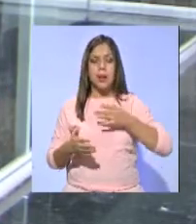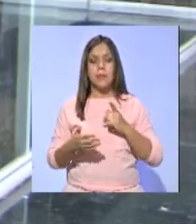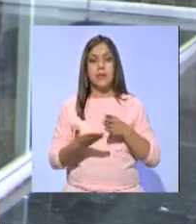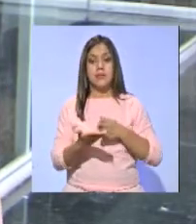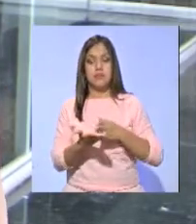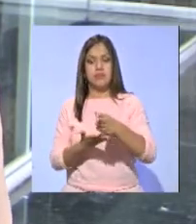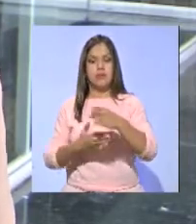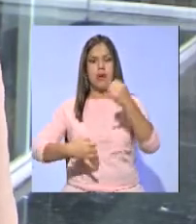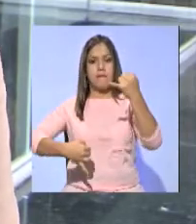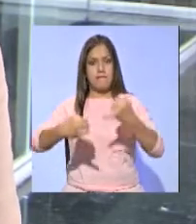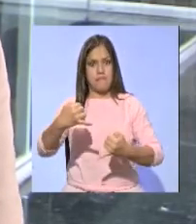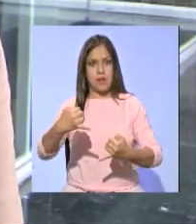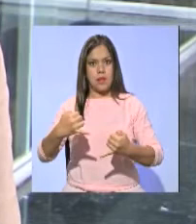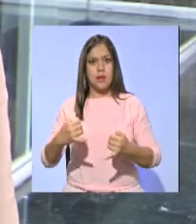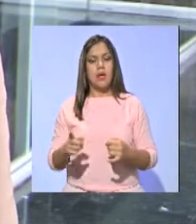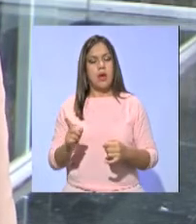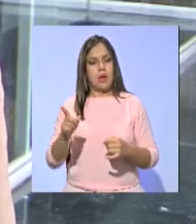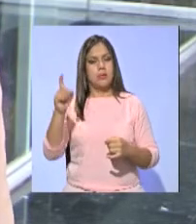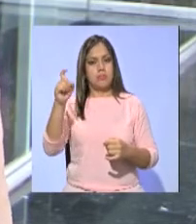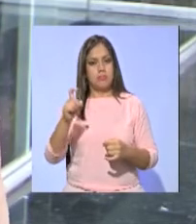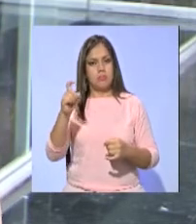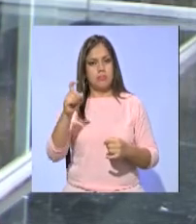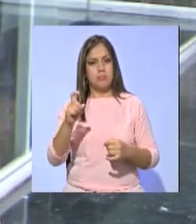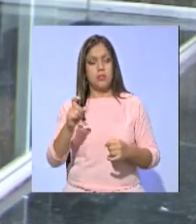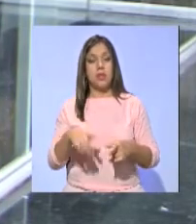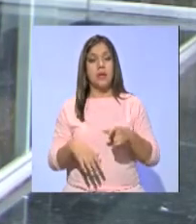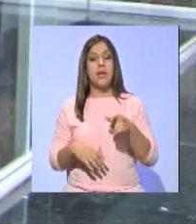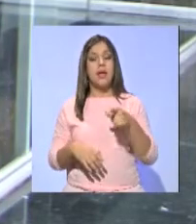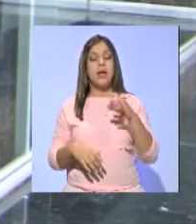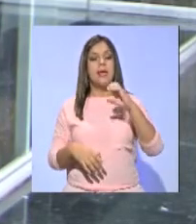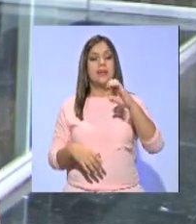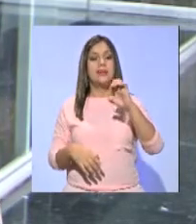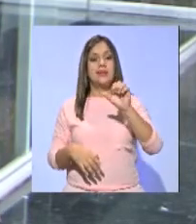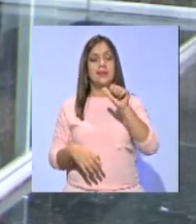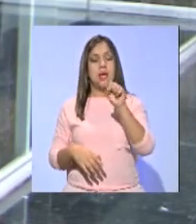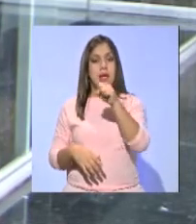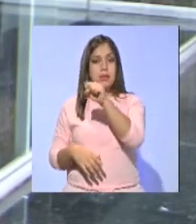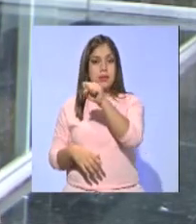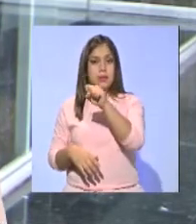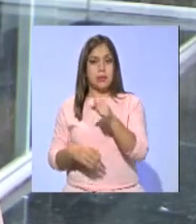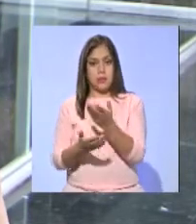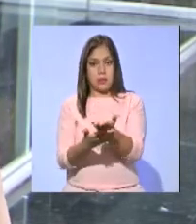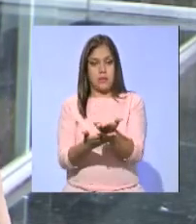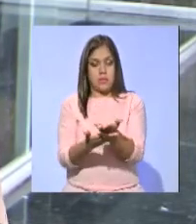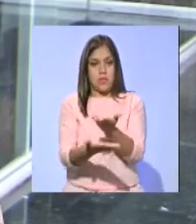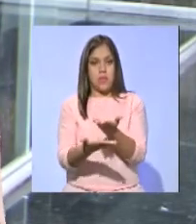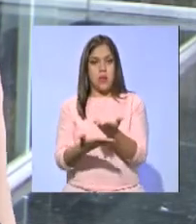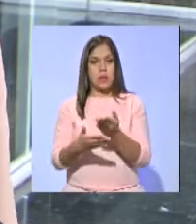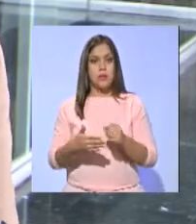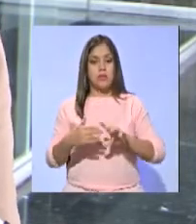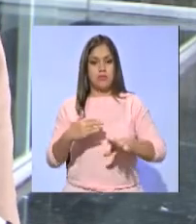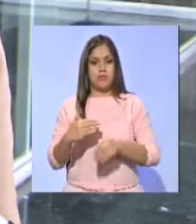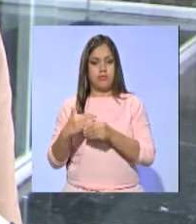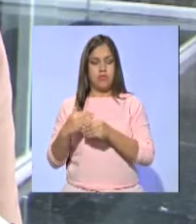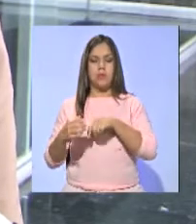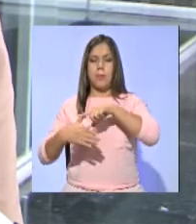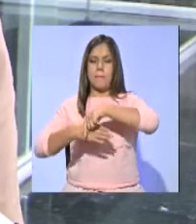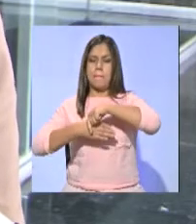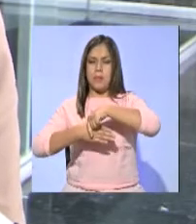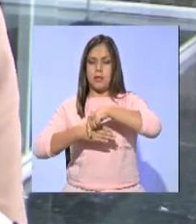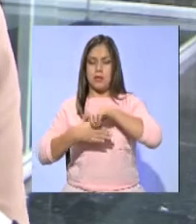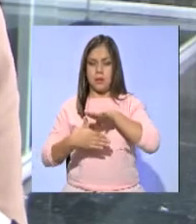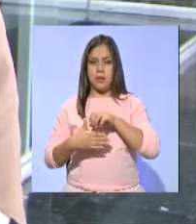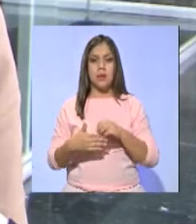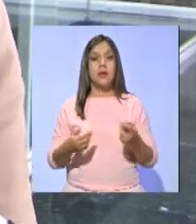carrera, que ahí el SEACES nos hará la propuesta de un inciso que quedó pendiente,